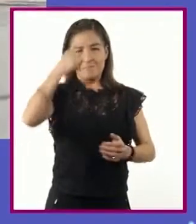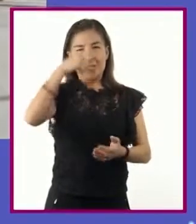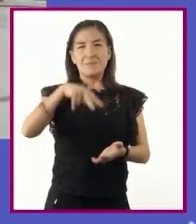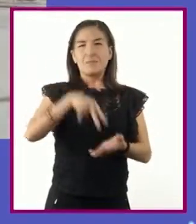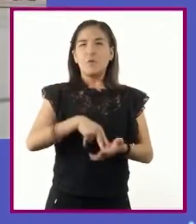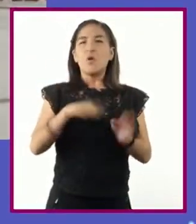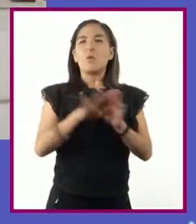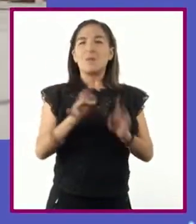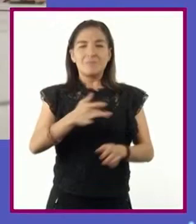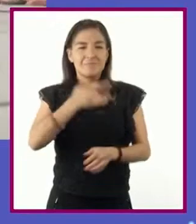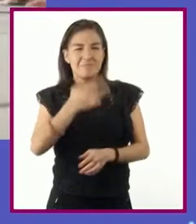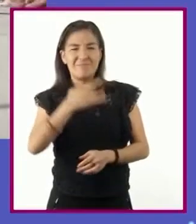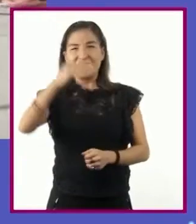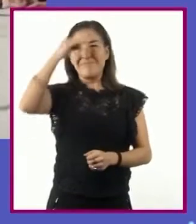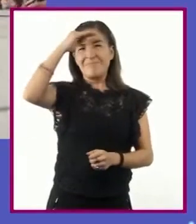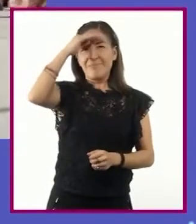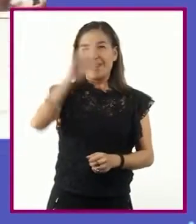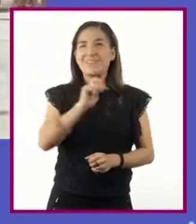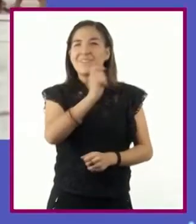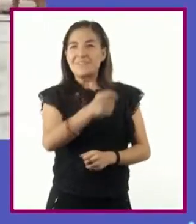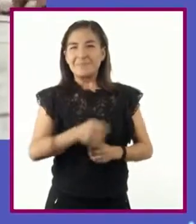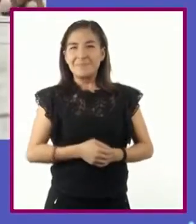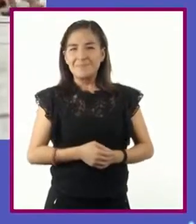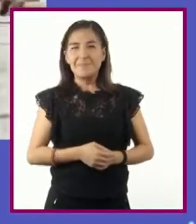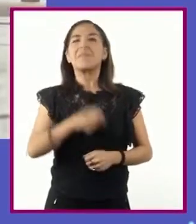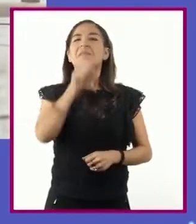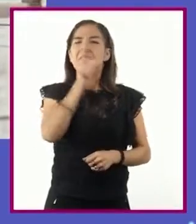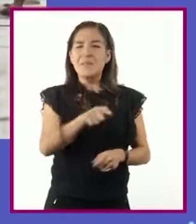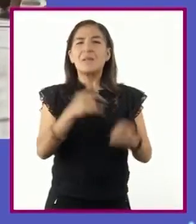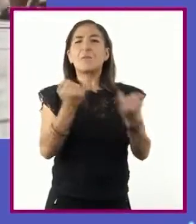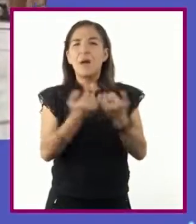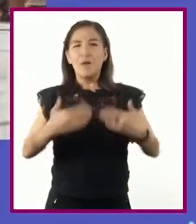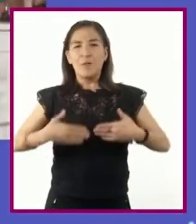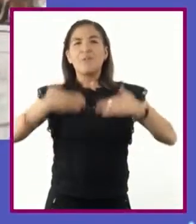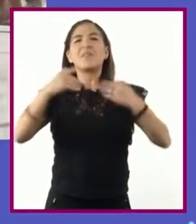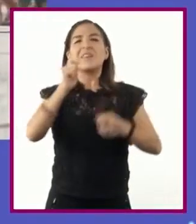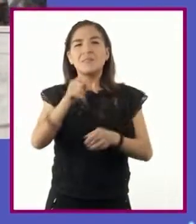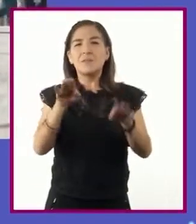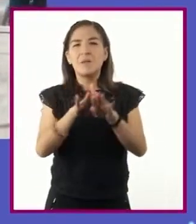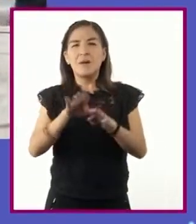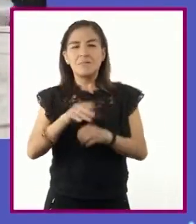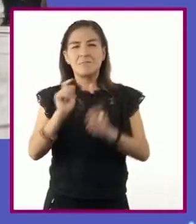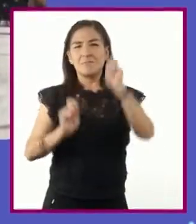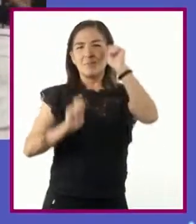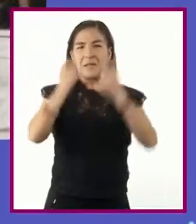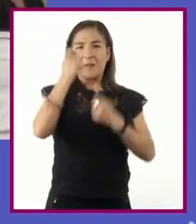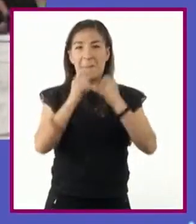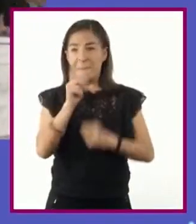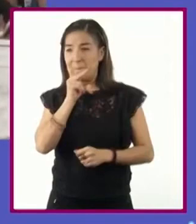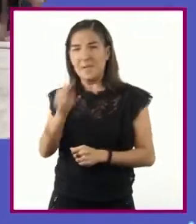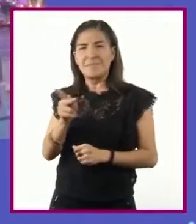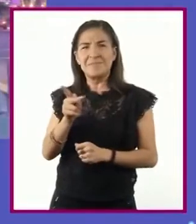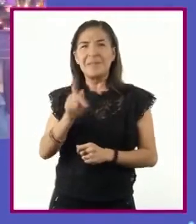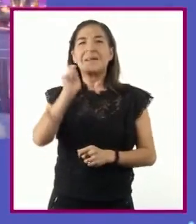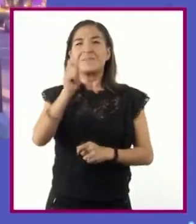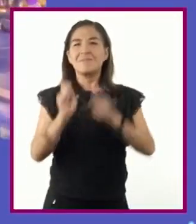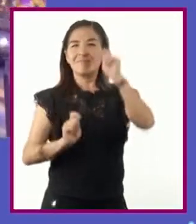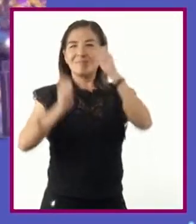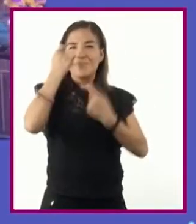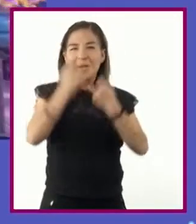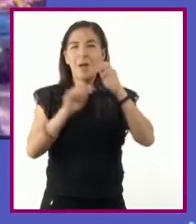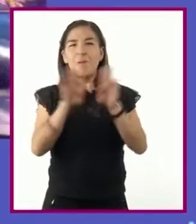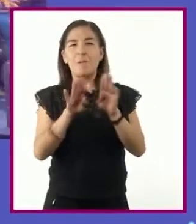lo que sienten o piensan. A menudo confían mucho más en los mensajes no verbales que en la palabra.